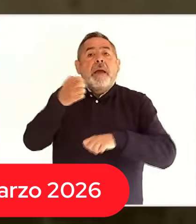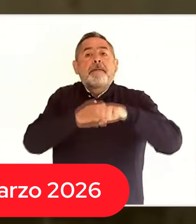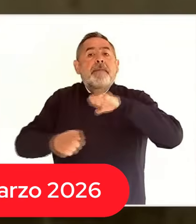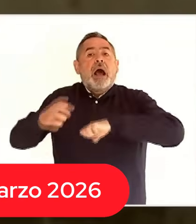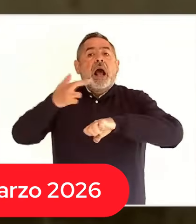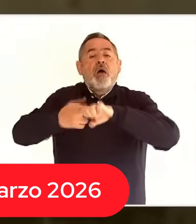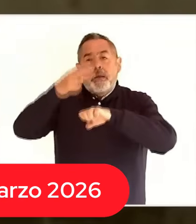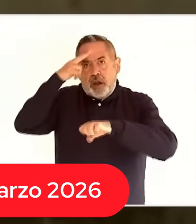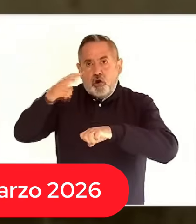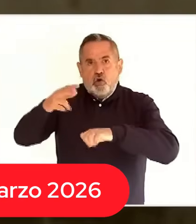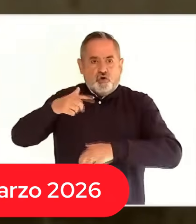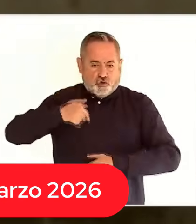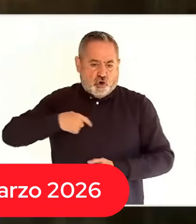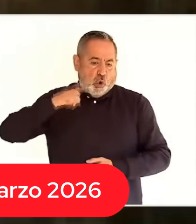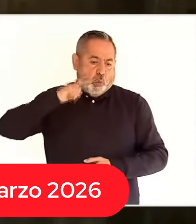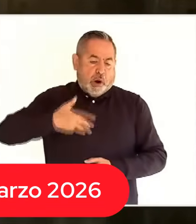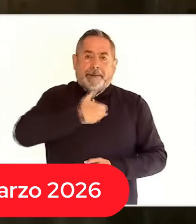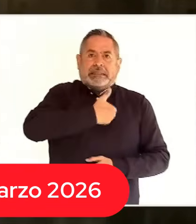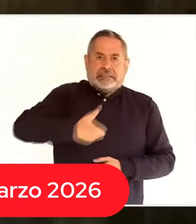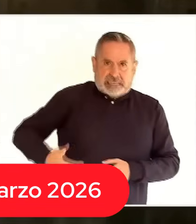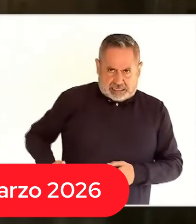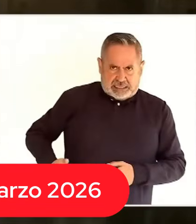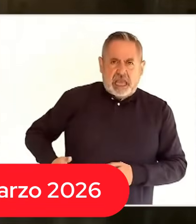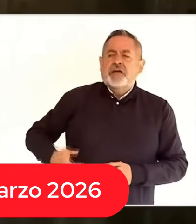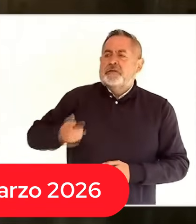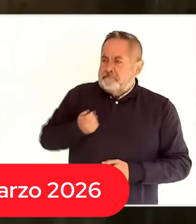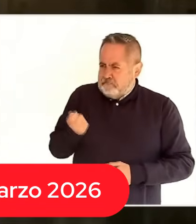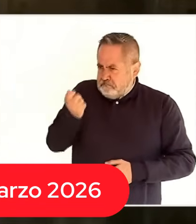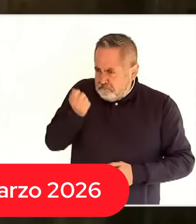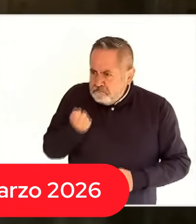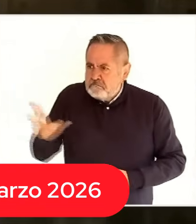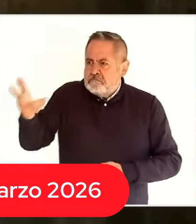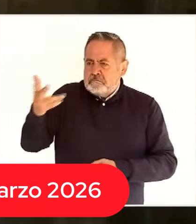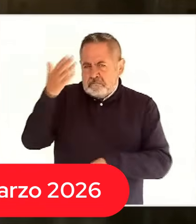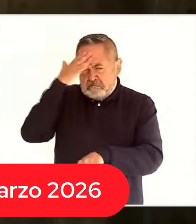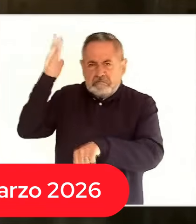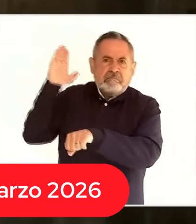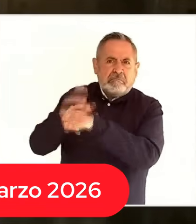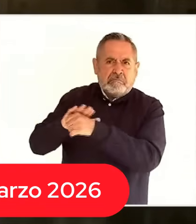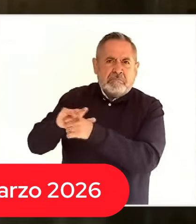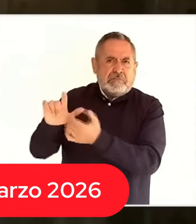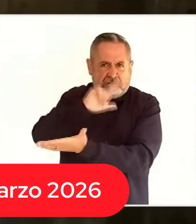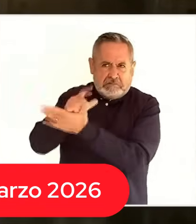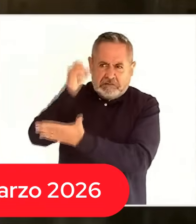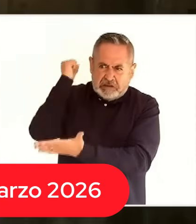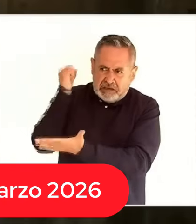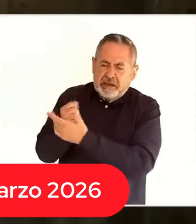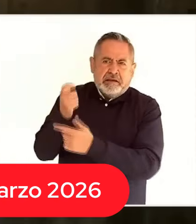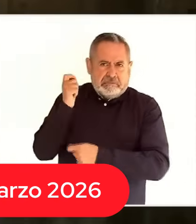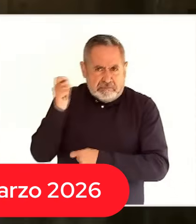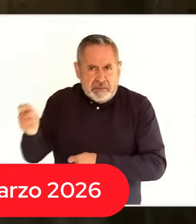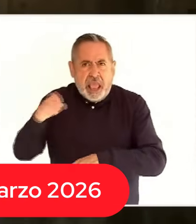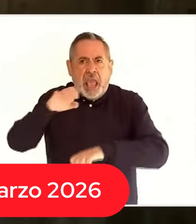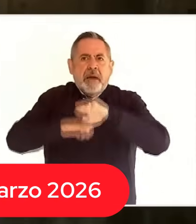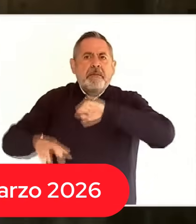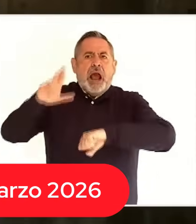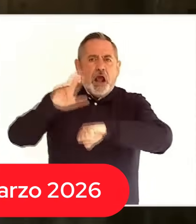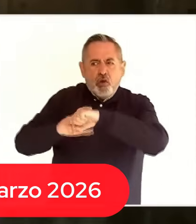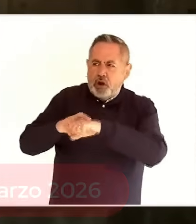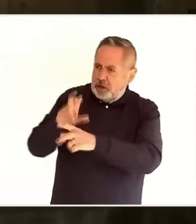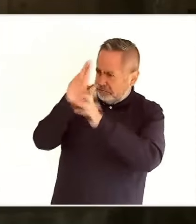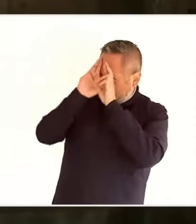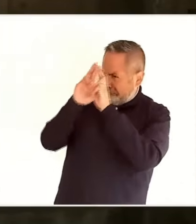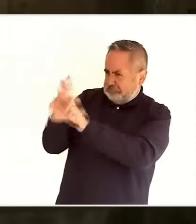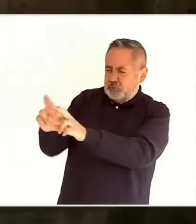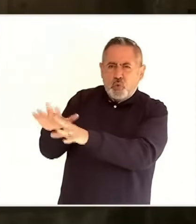te nombro y con ello enaltecemos tu legado que resuena con más fuerza